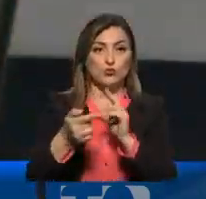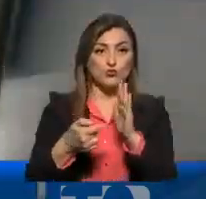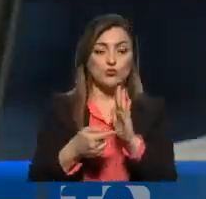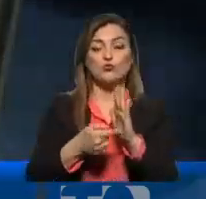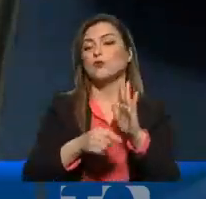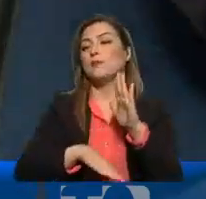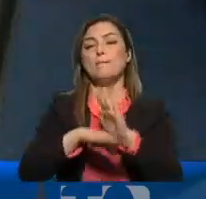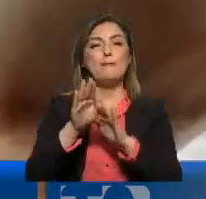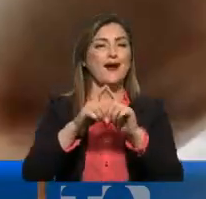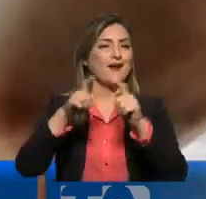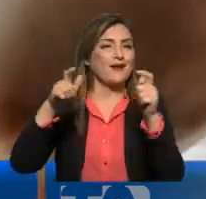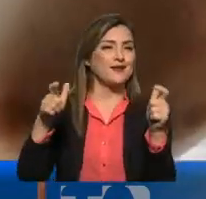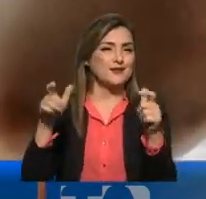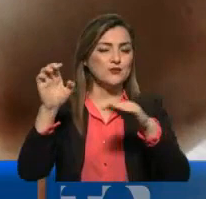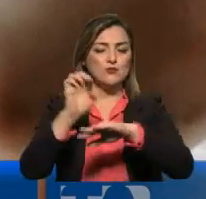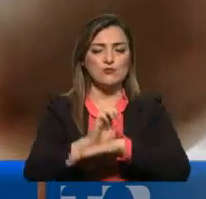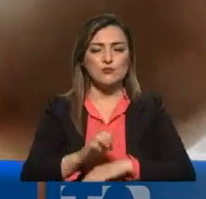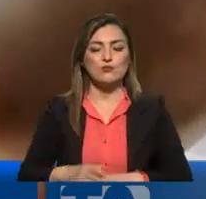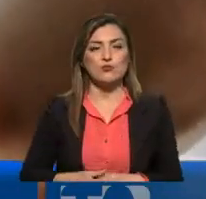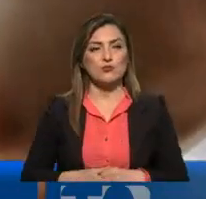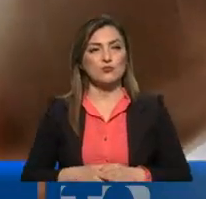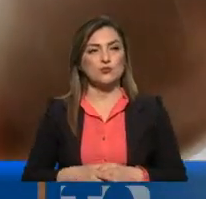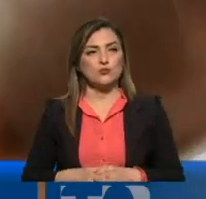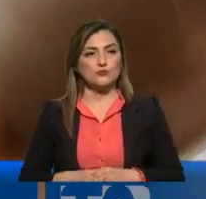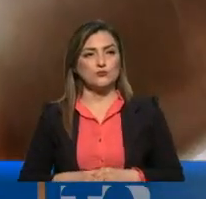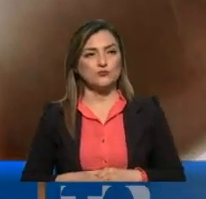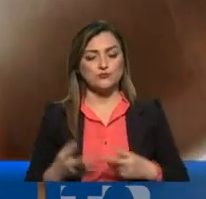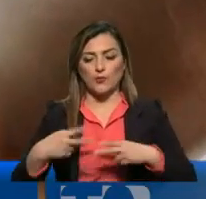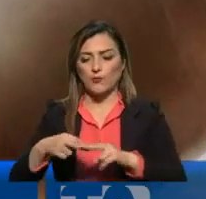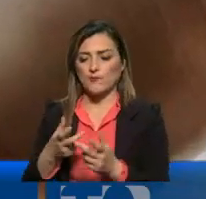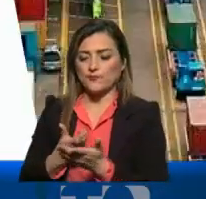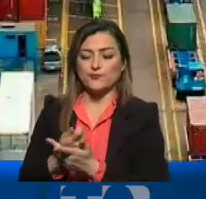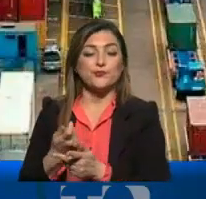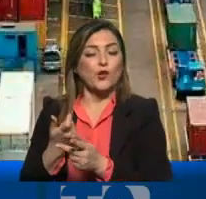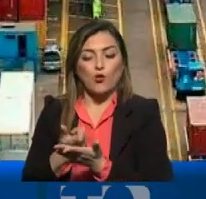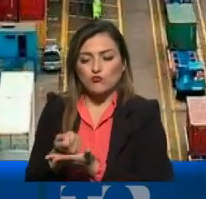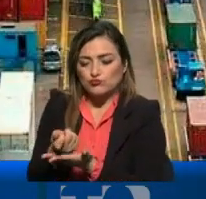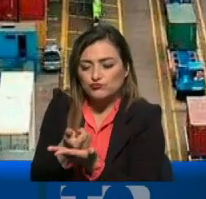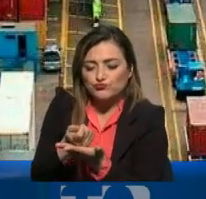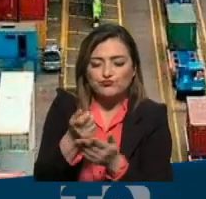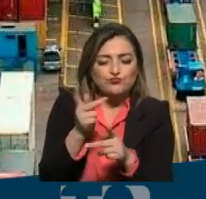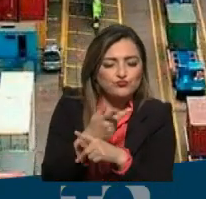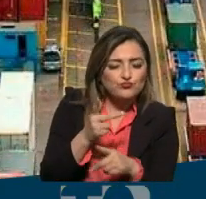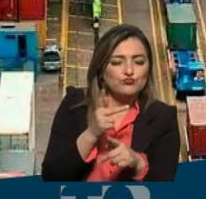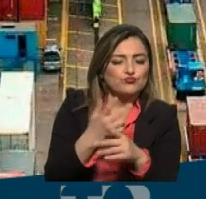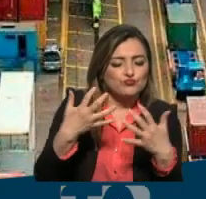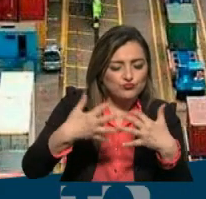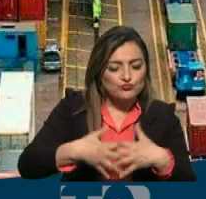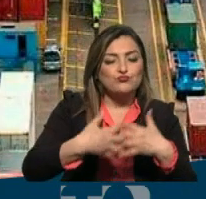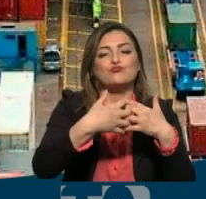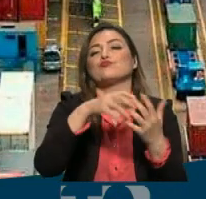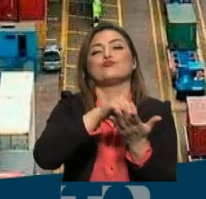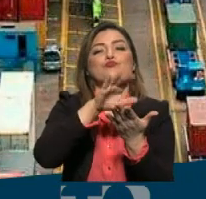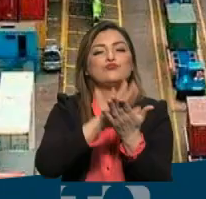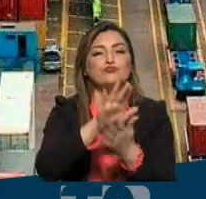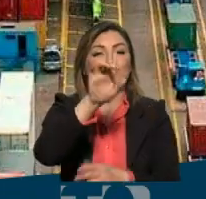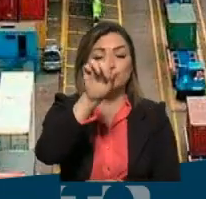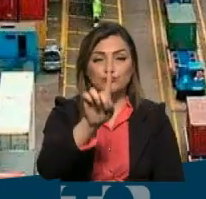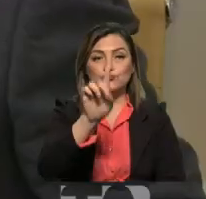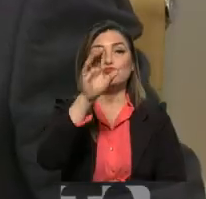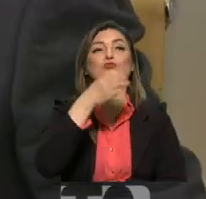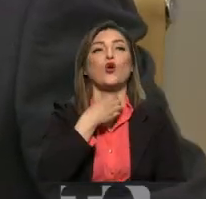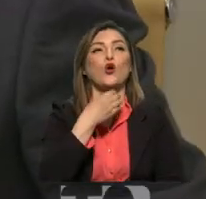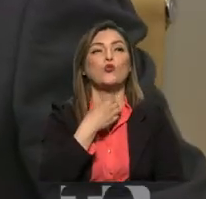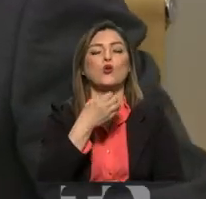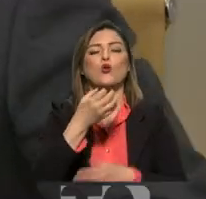arancelaria más amplia que ha tenido el país, pues esta reducción de costos que entra en vigencia a partir del 1 de agosto contempla 81